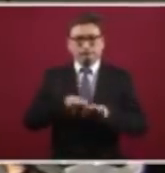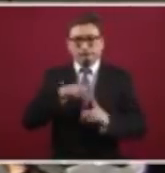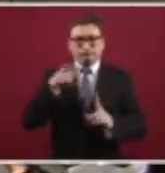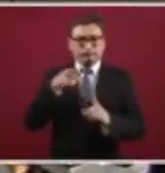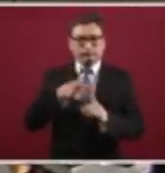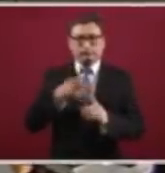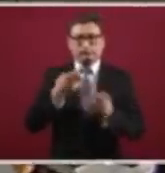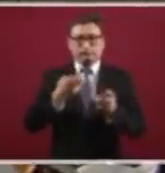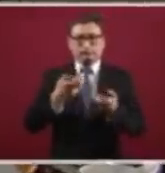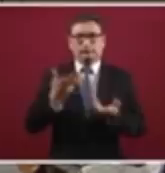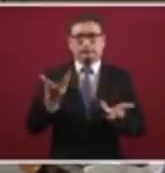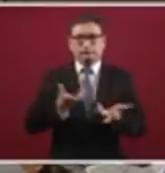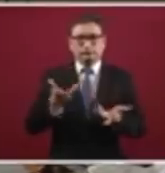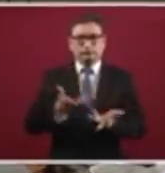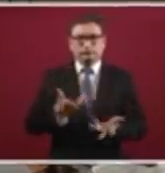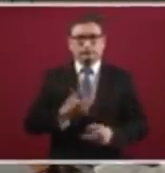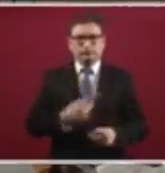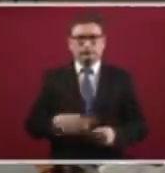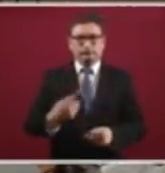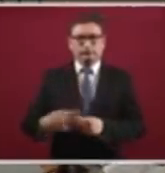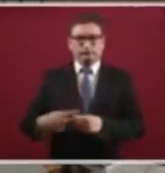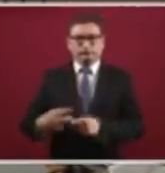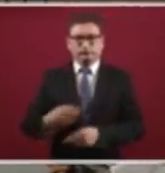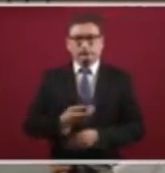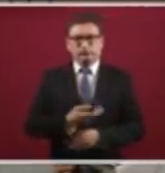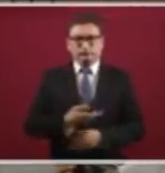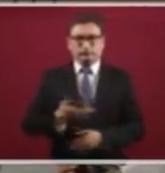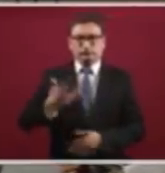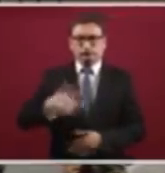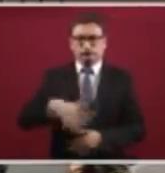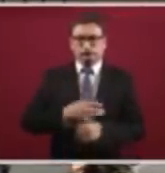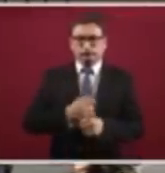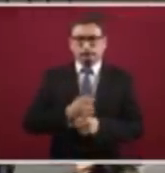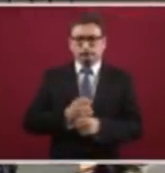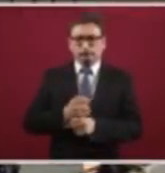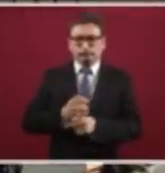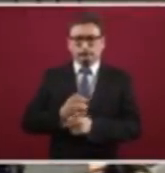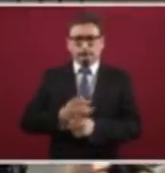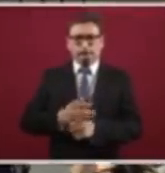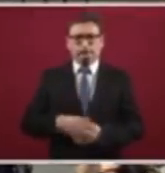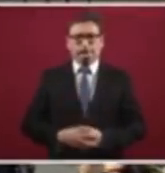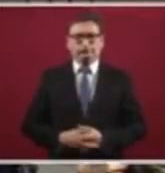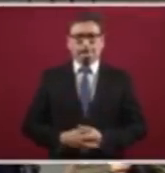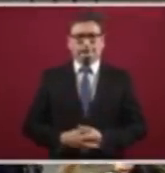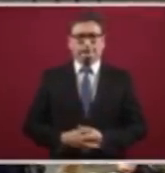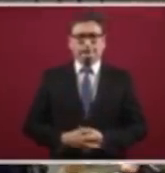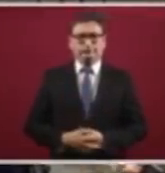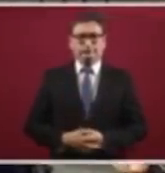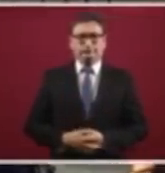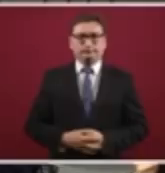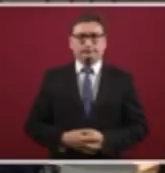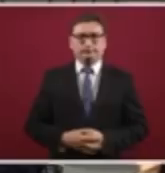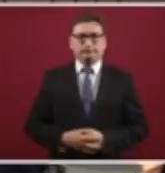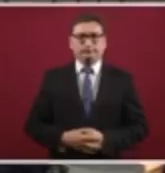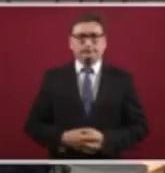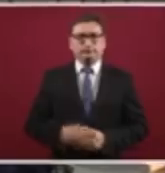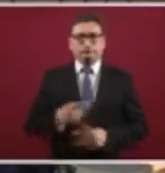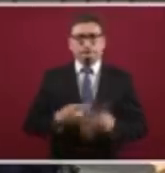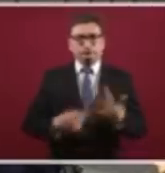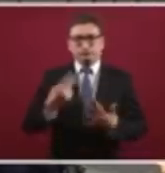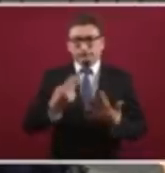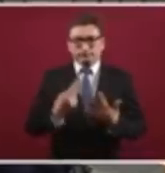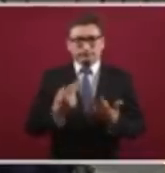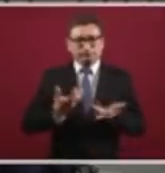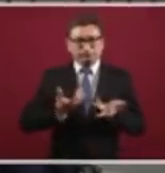todo lo que sí requiere se necesita